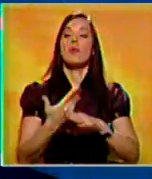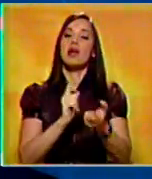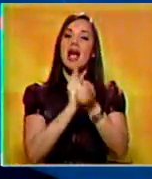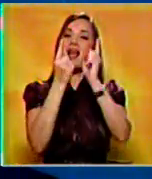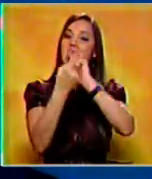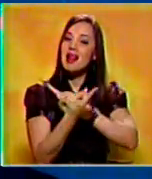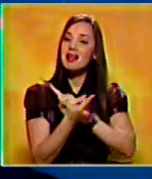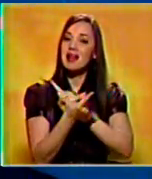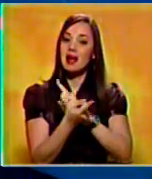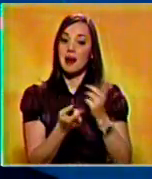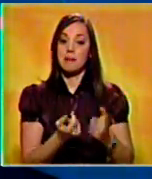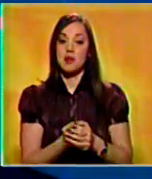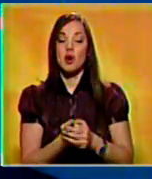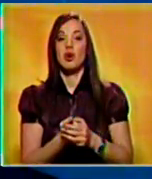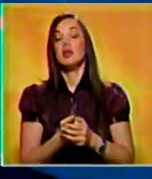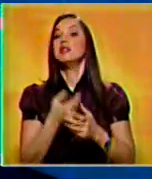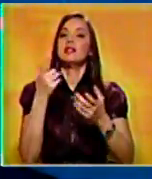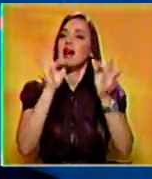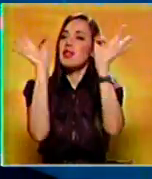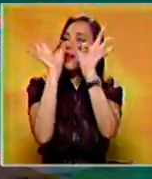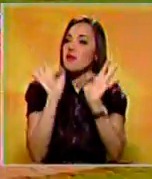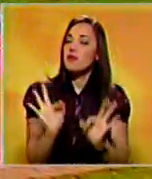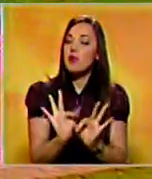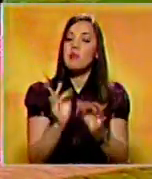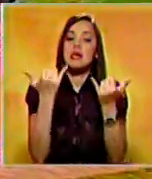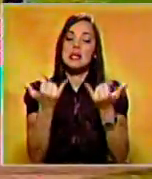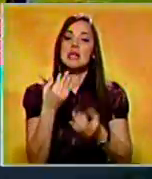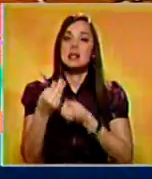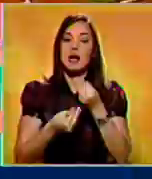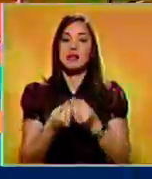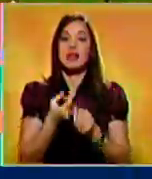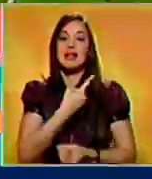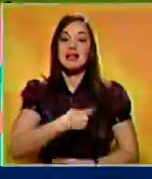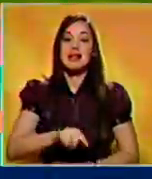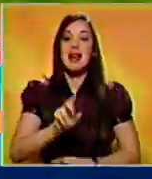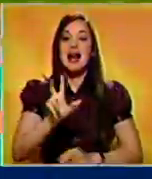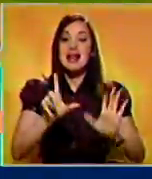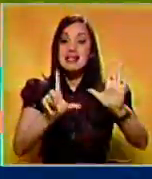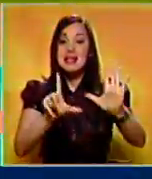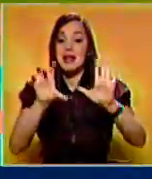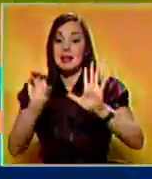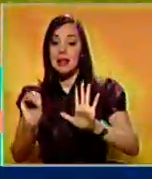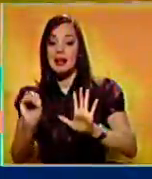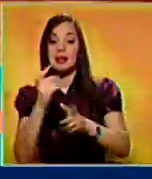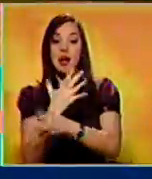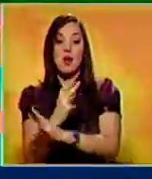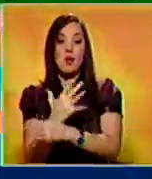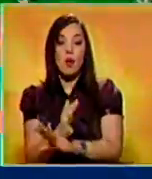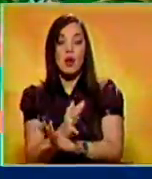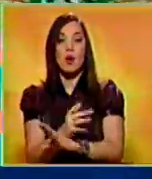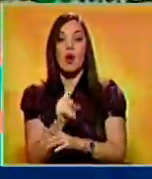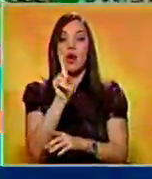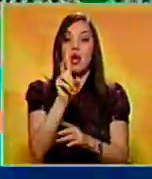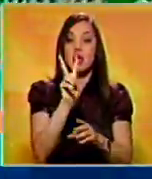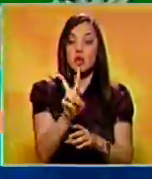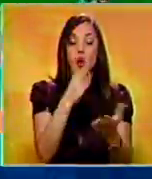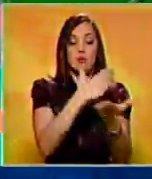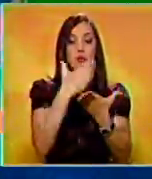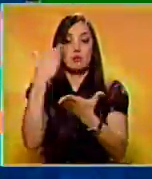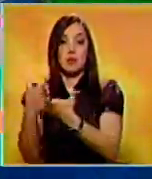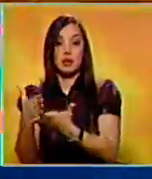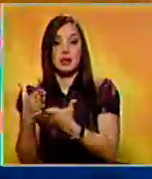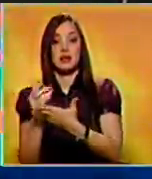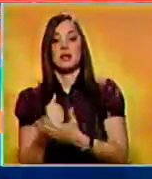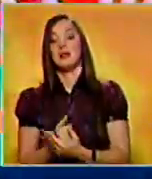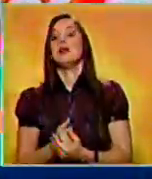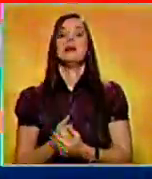próxima campaña es un hecho. La ronda eliminatoria tendrá 70 juegos divididos en 2 vueltas. Las posiciones finales en cada una de estas